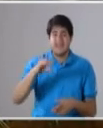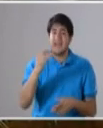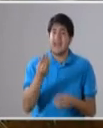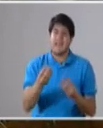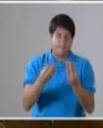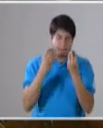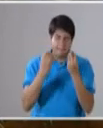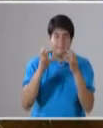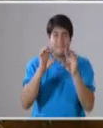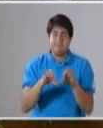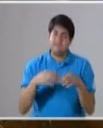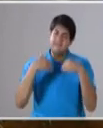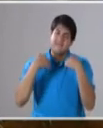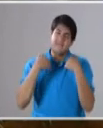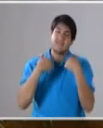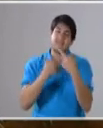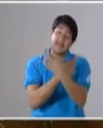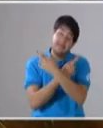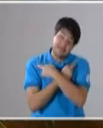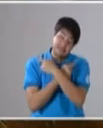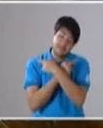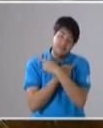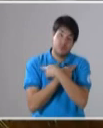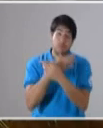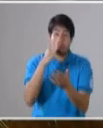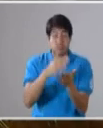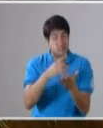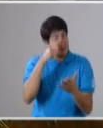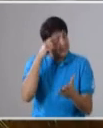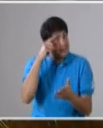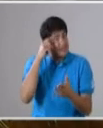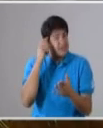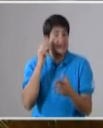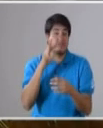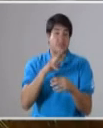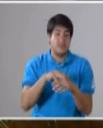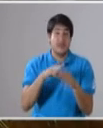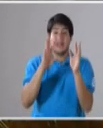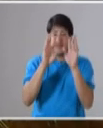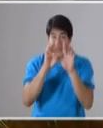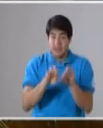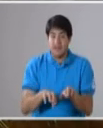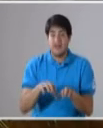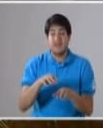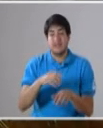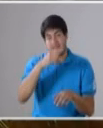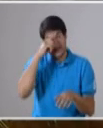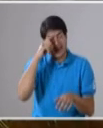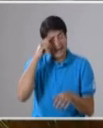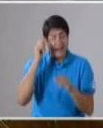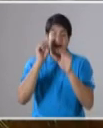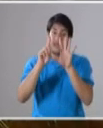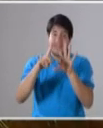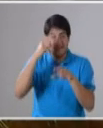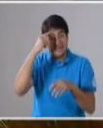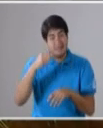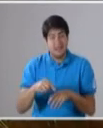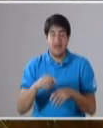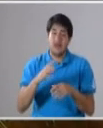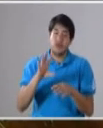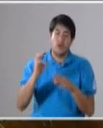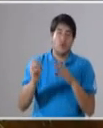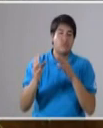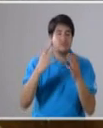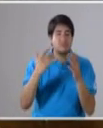mayoría descansan, sobre todo aquellos que trabajan 6 días y descansan uno, o 5 días y medio,